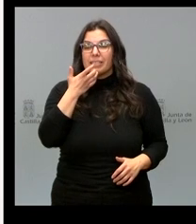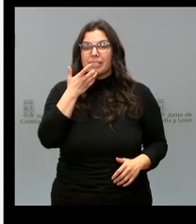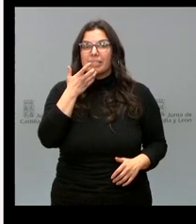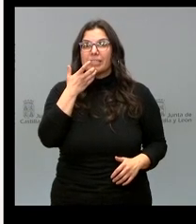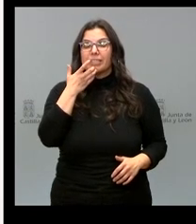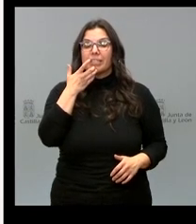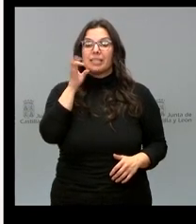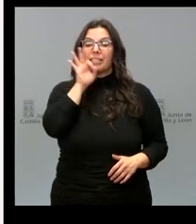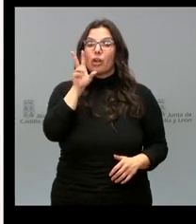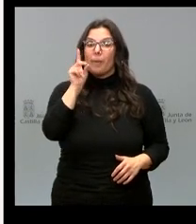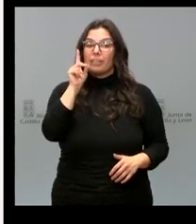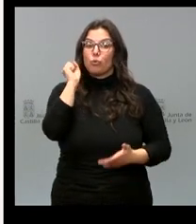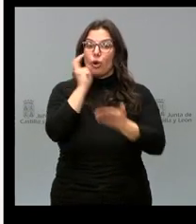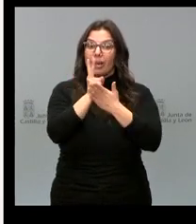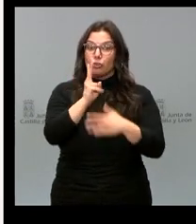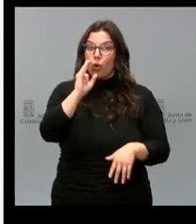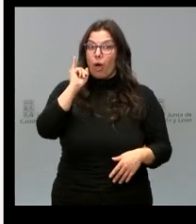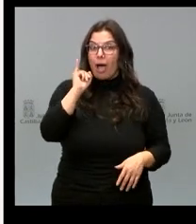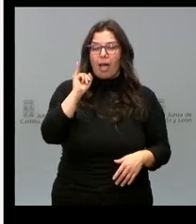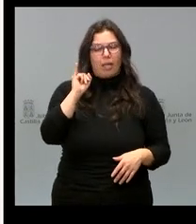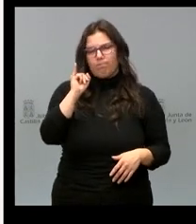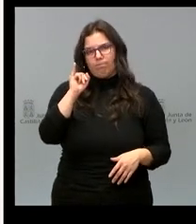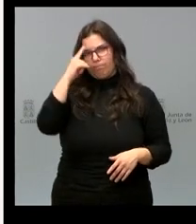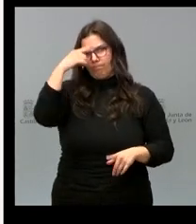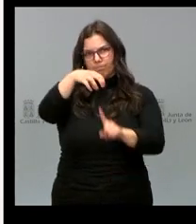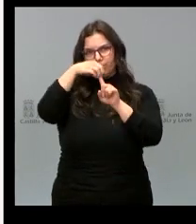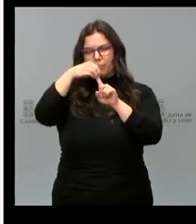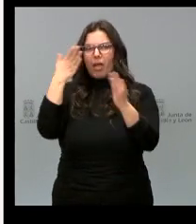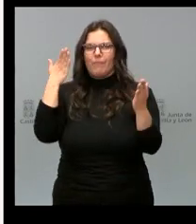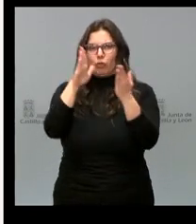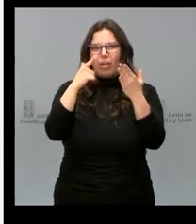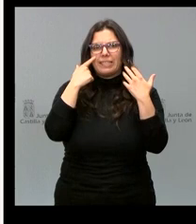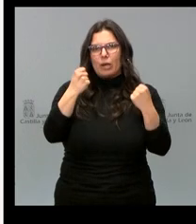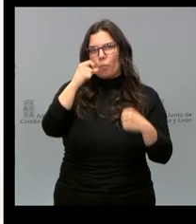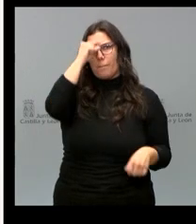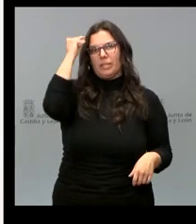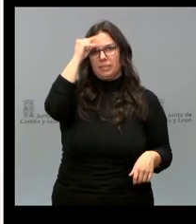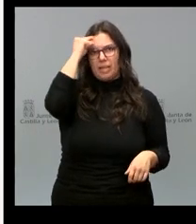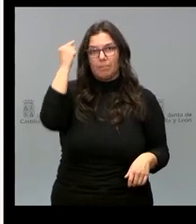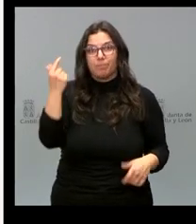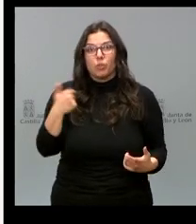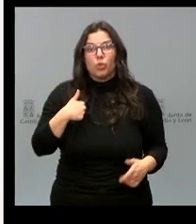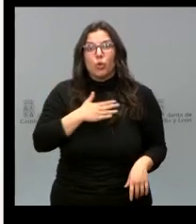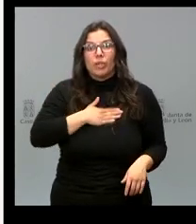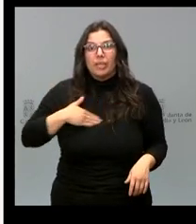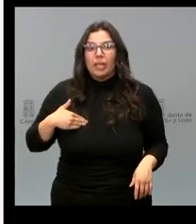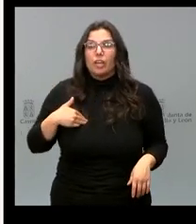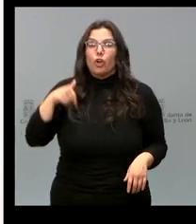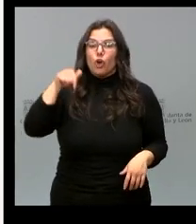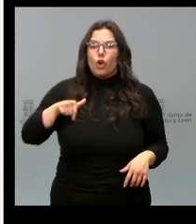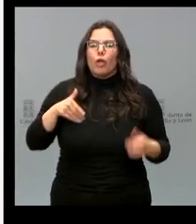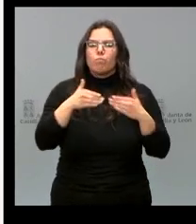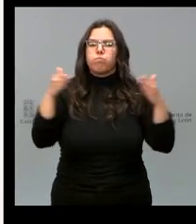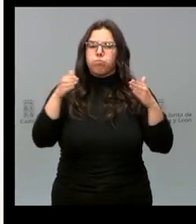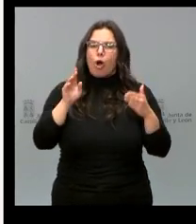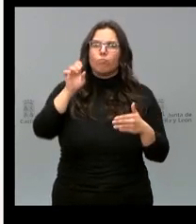siglo XXI es desde luego el afrontar la salud mental. Y quiero abrir hoy un gran debate en